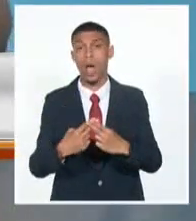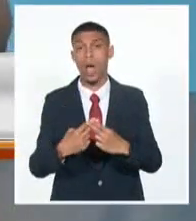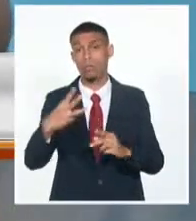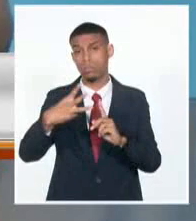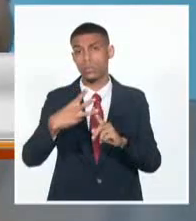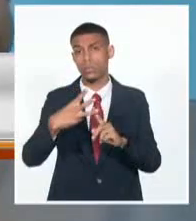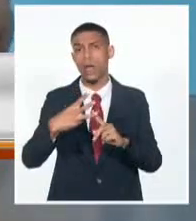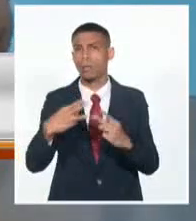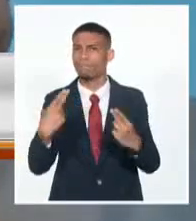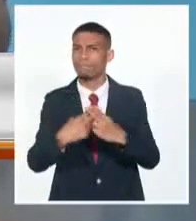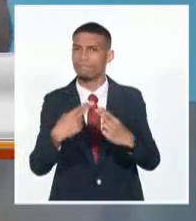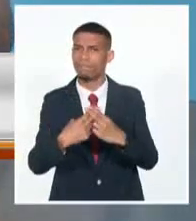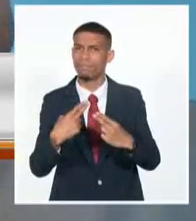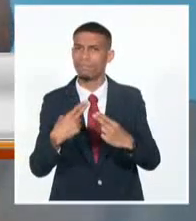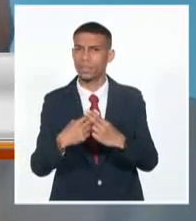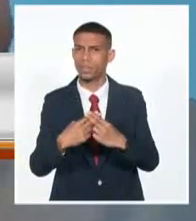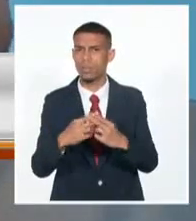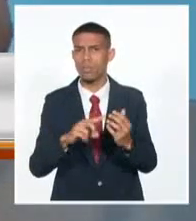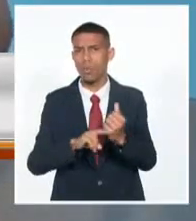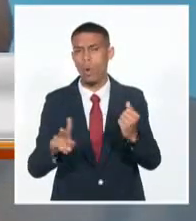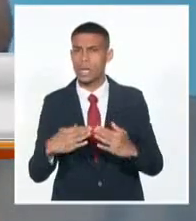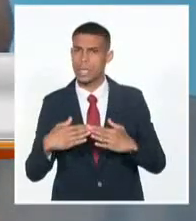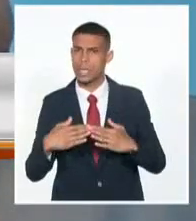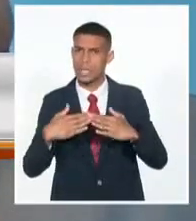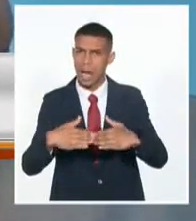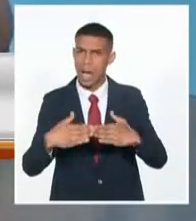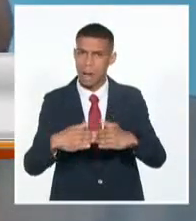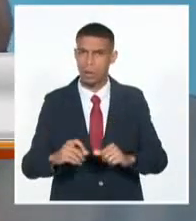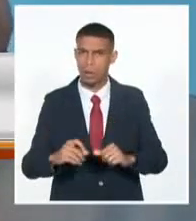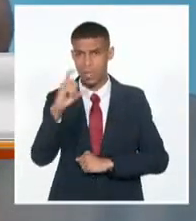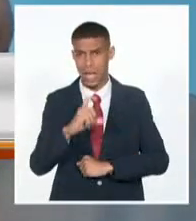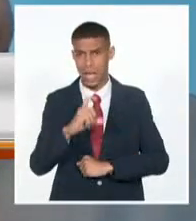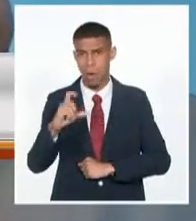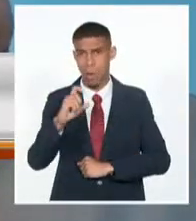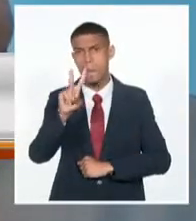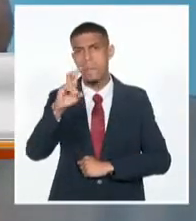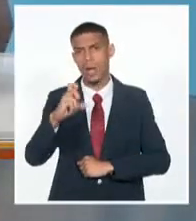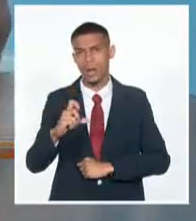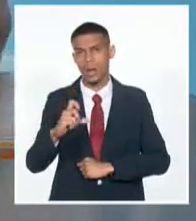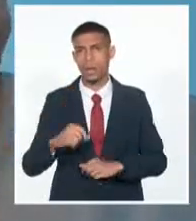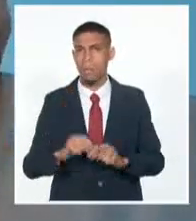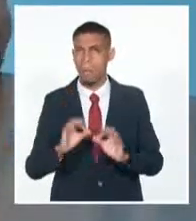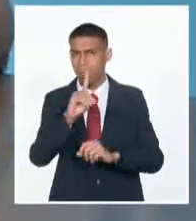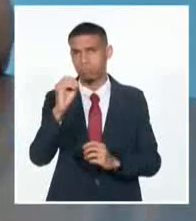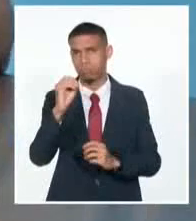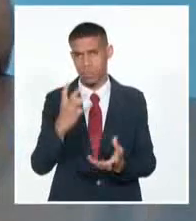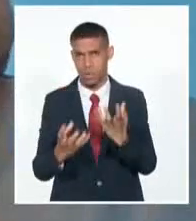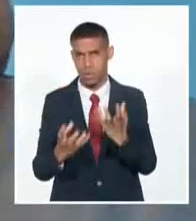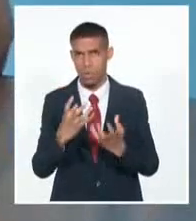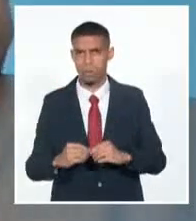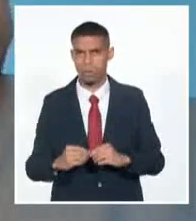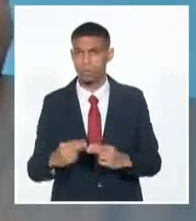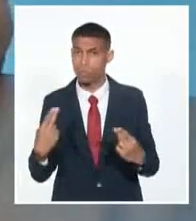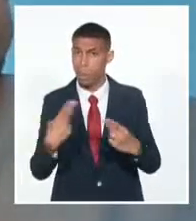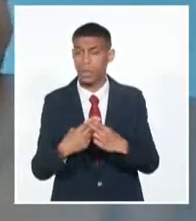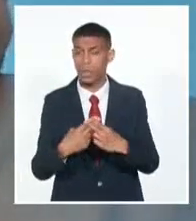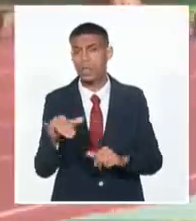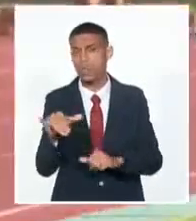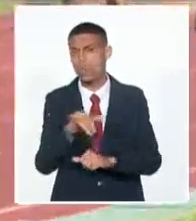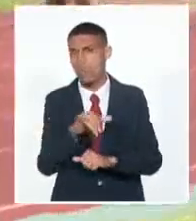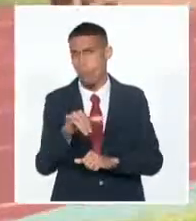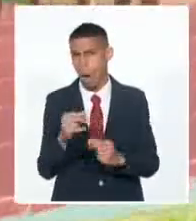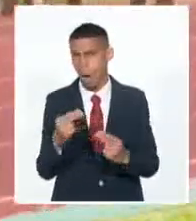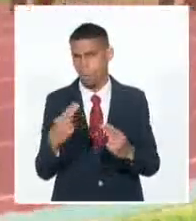discutida entre la provincia de Granma, Camagüey, Villa Clara y la propia Cienfuegos. O sea, es una batalla similar a la serie